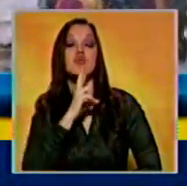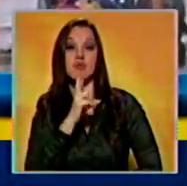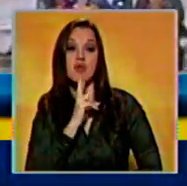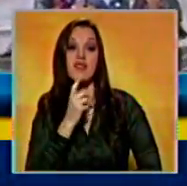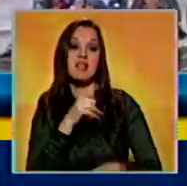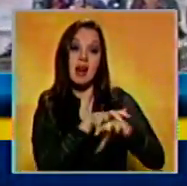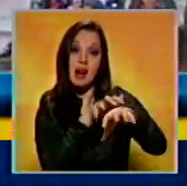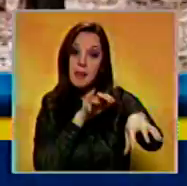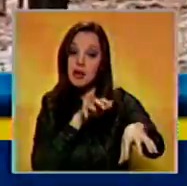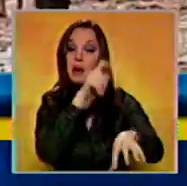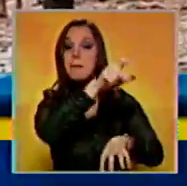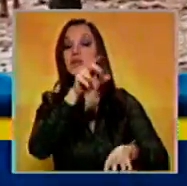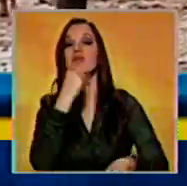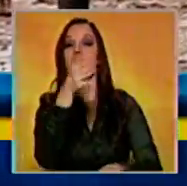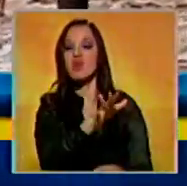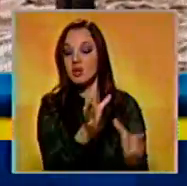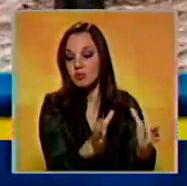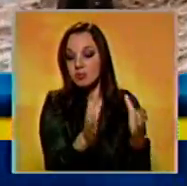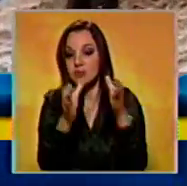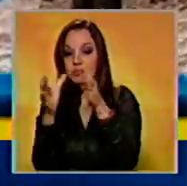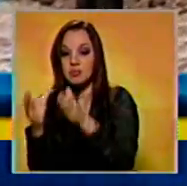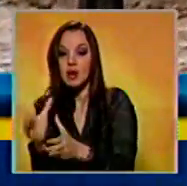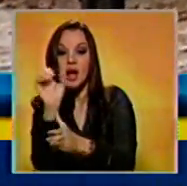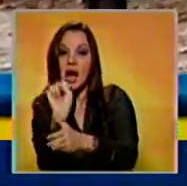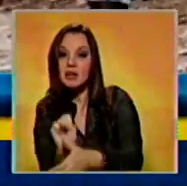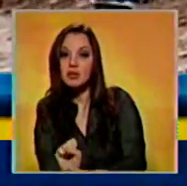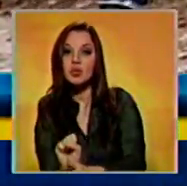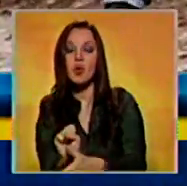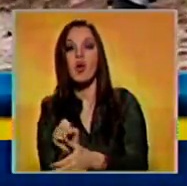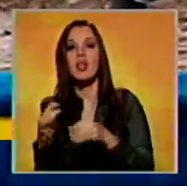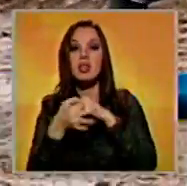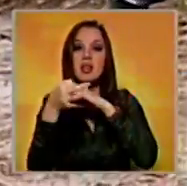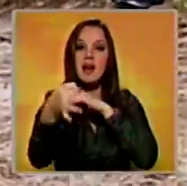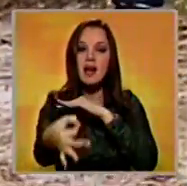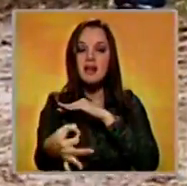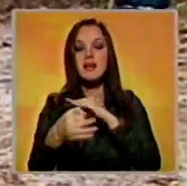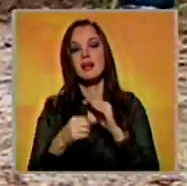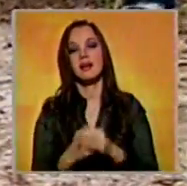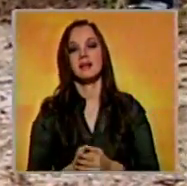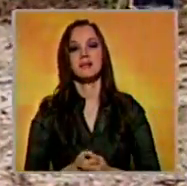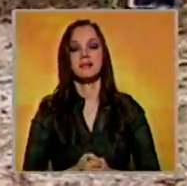personas fallecidas fueron ubicadas en la parte sur del archipiélago en la isla de Samar.